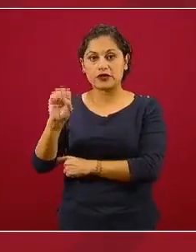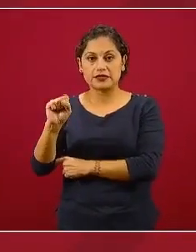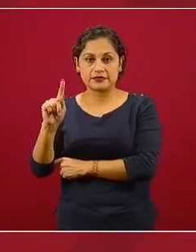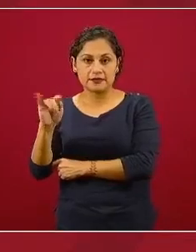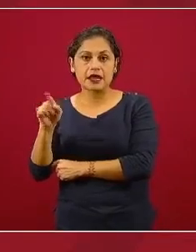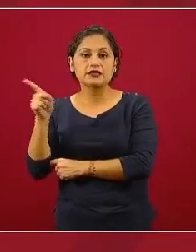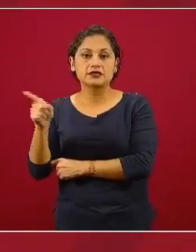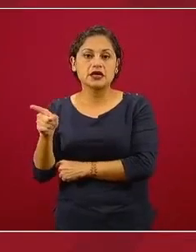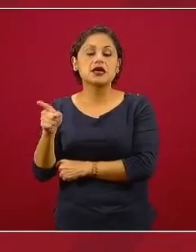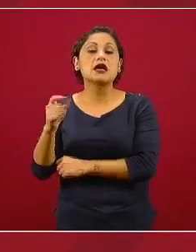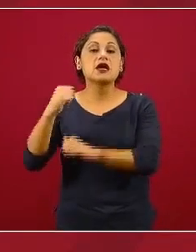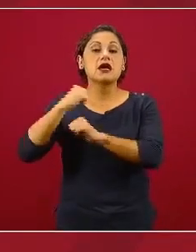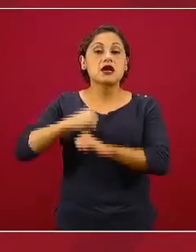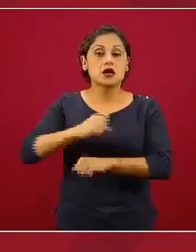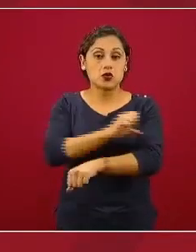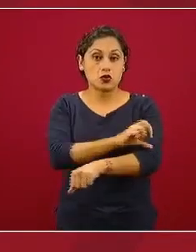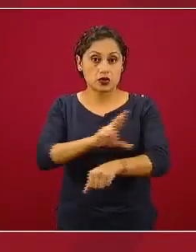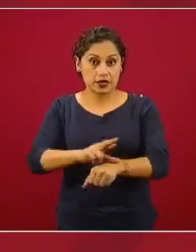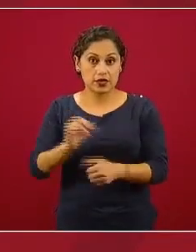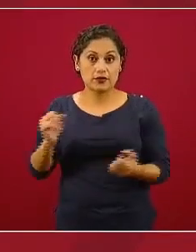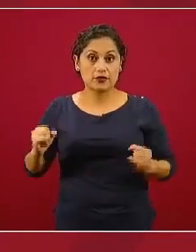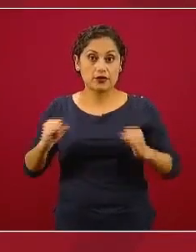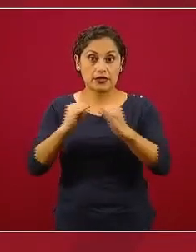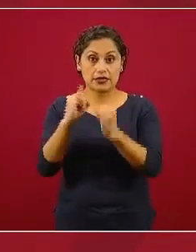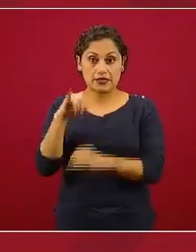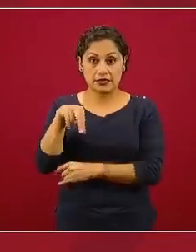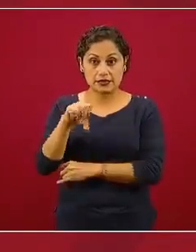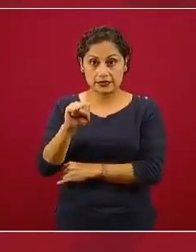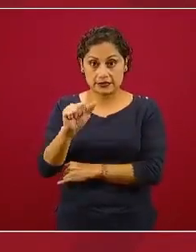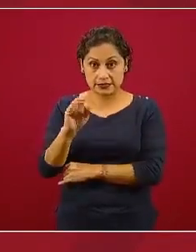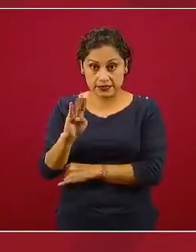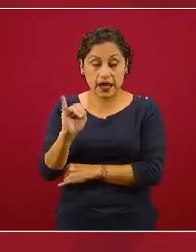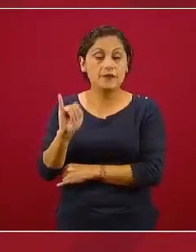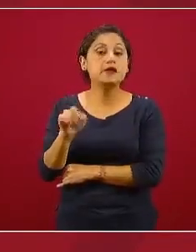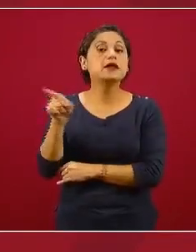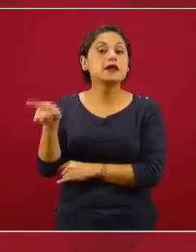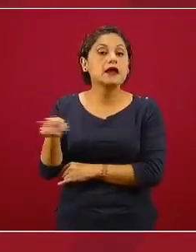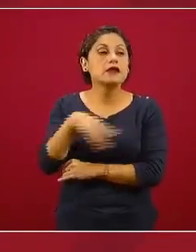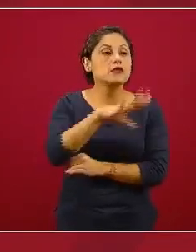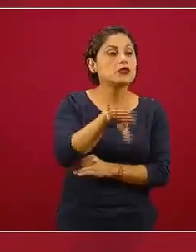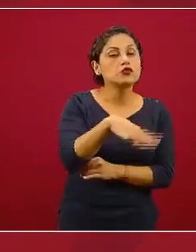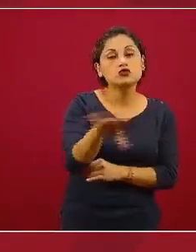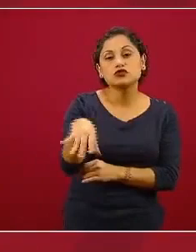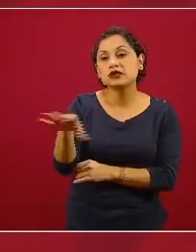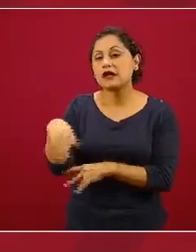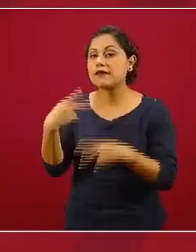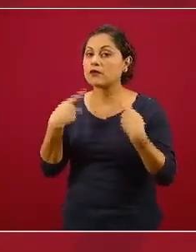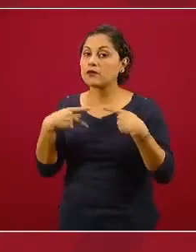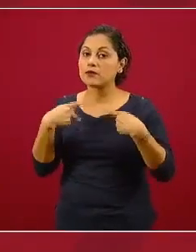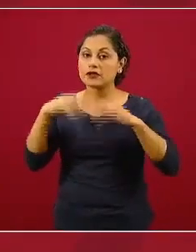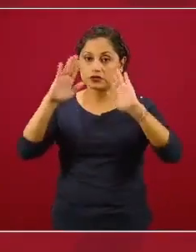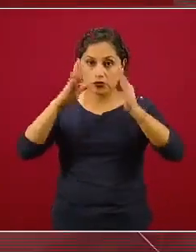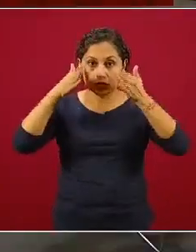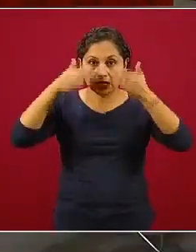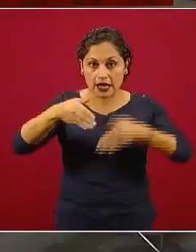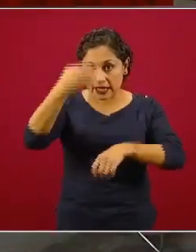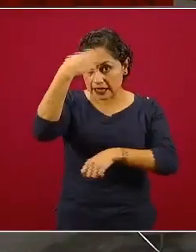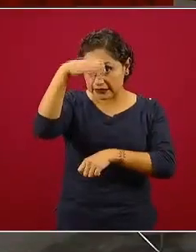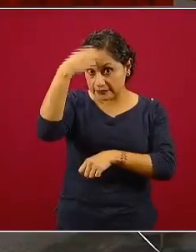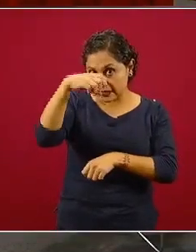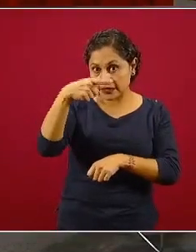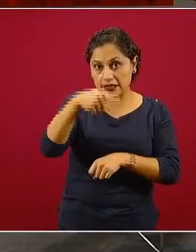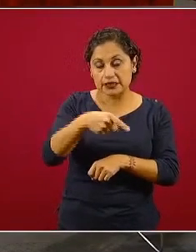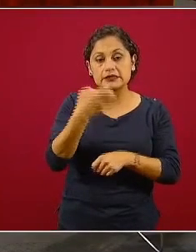INSABI, que dirige el maestro Juan Ferrer, está precisamente reclutando a personal de salud en ciertos campos especializados.